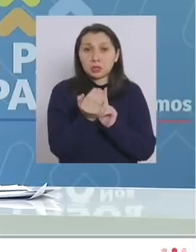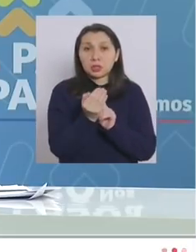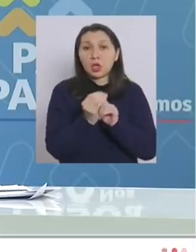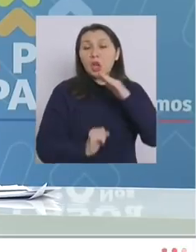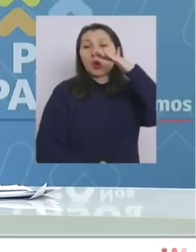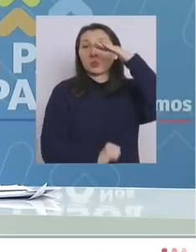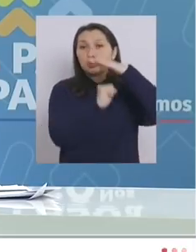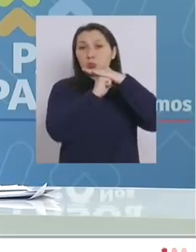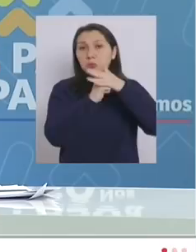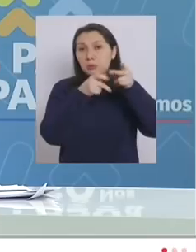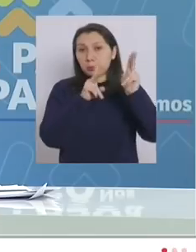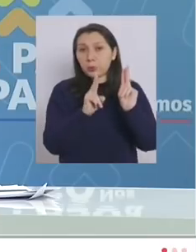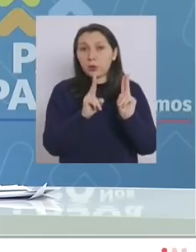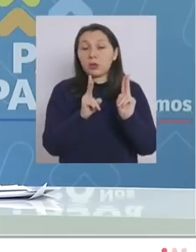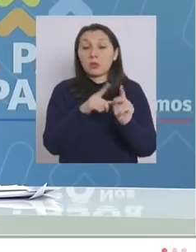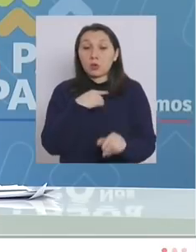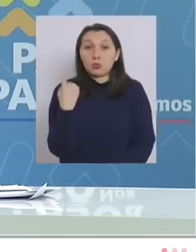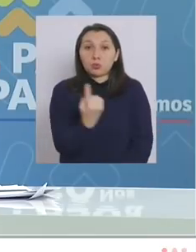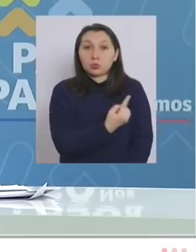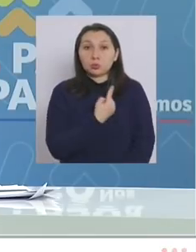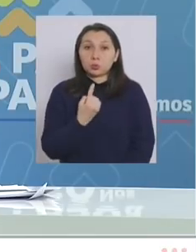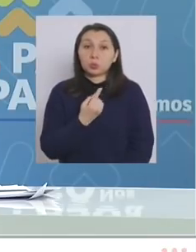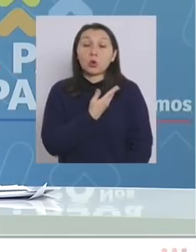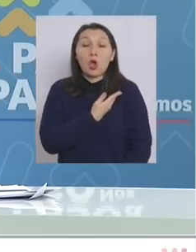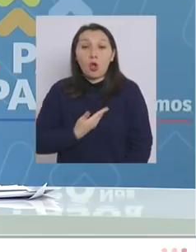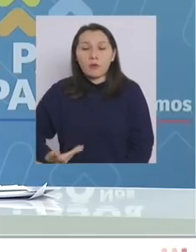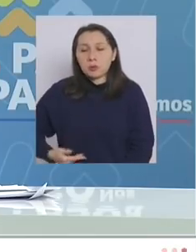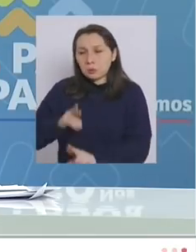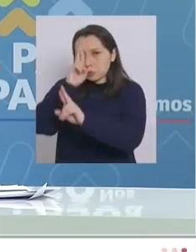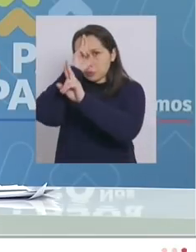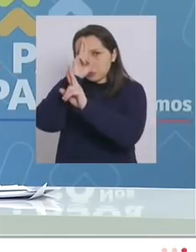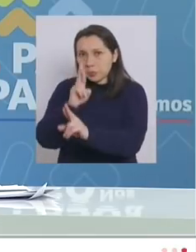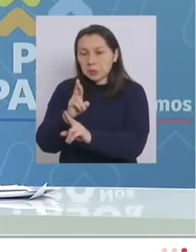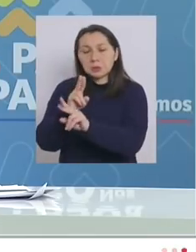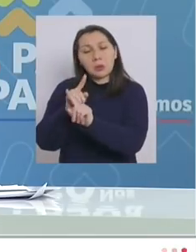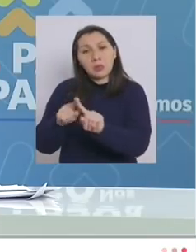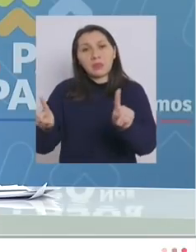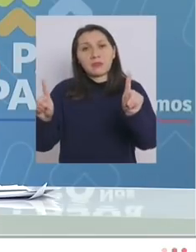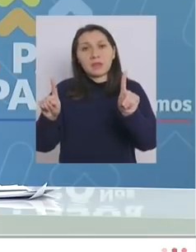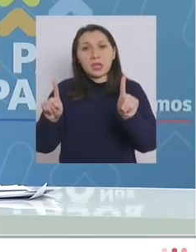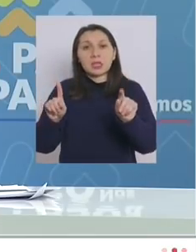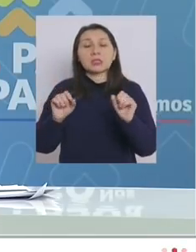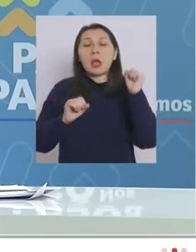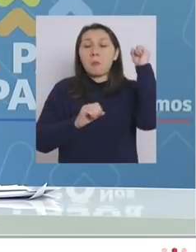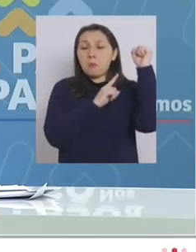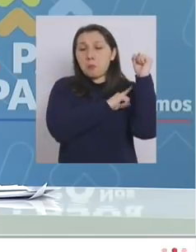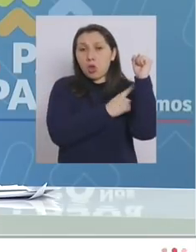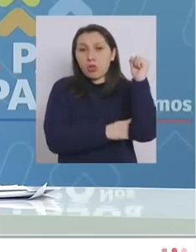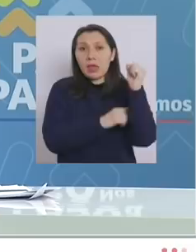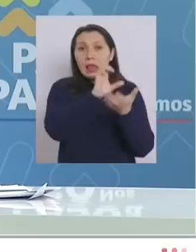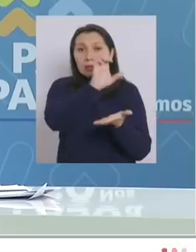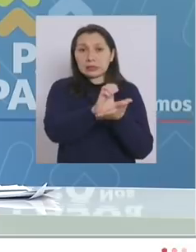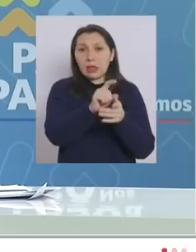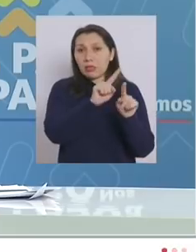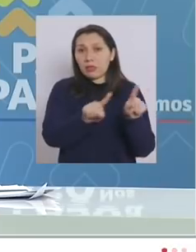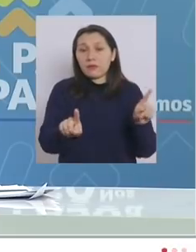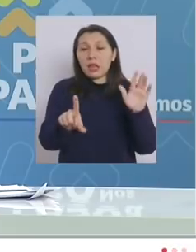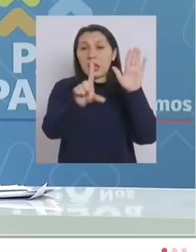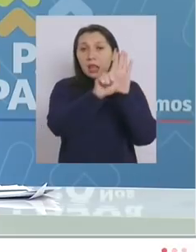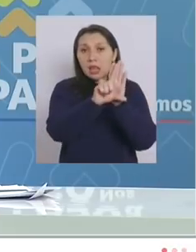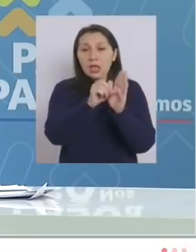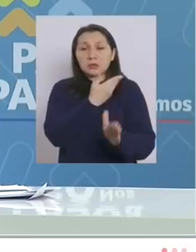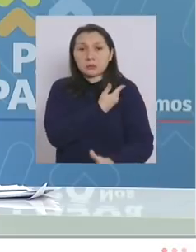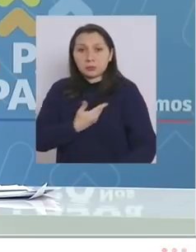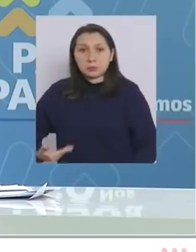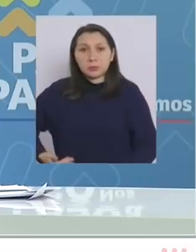Corte Suprema, y como nosotros, como gobierno, respetamos las diferencias entre los poderes del Estado, legislativo,